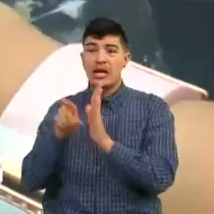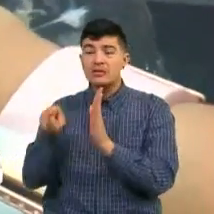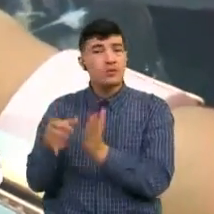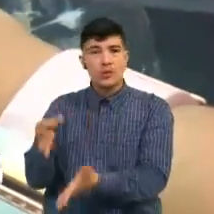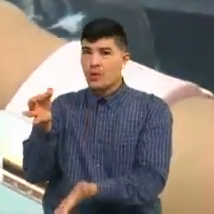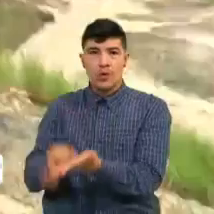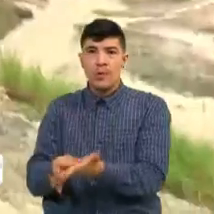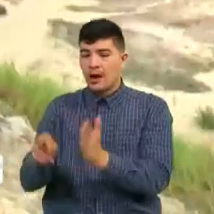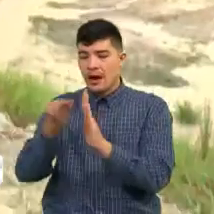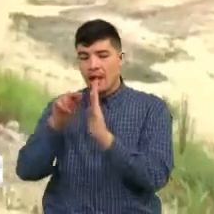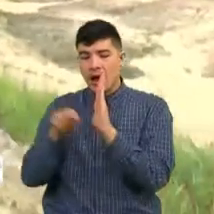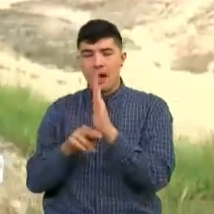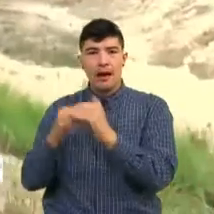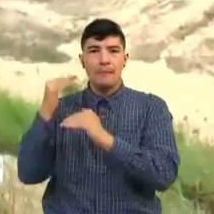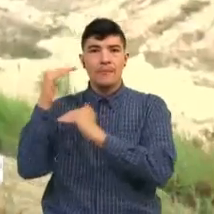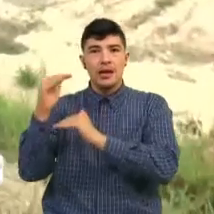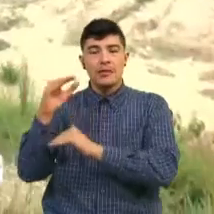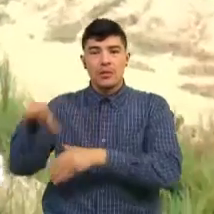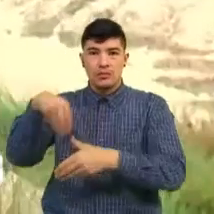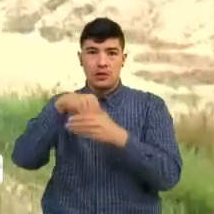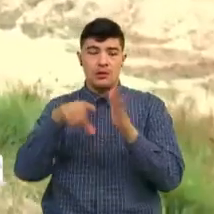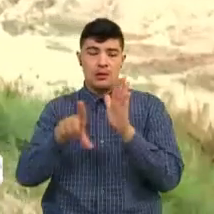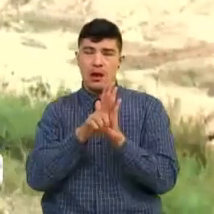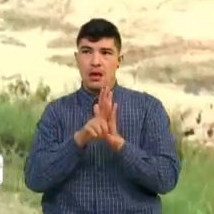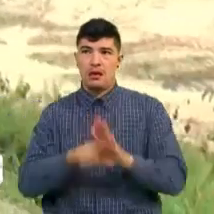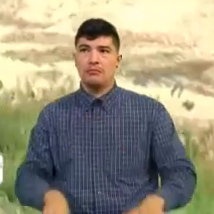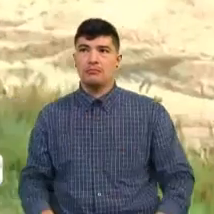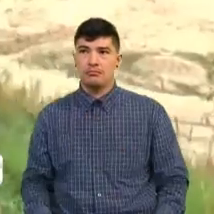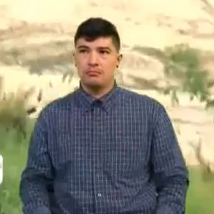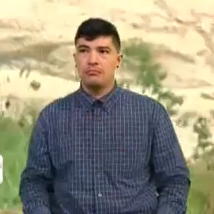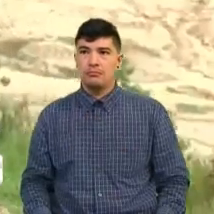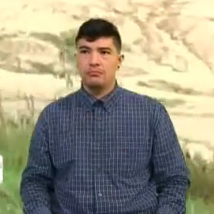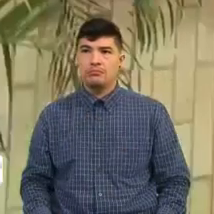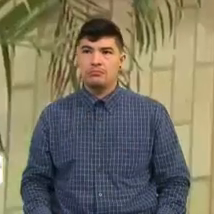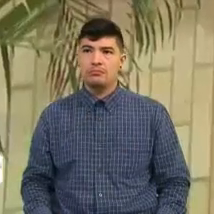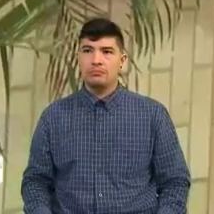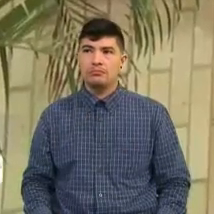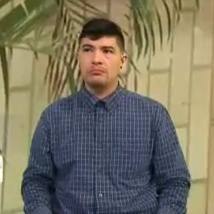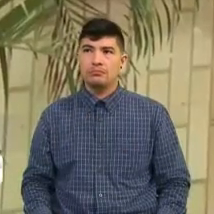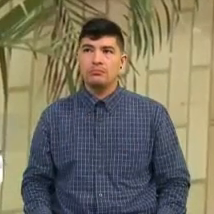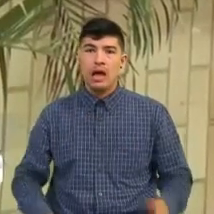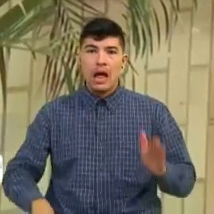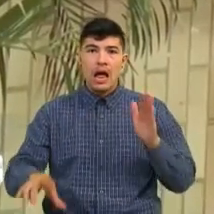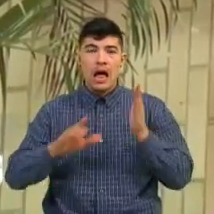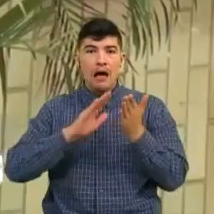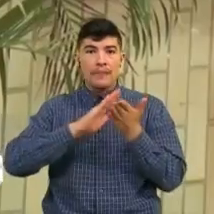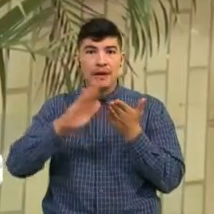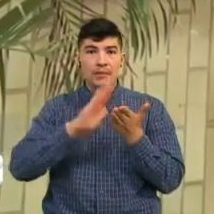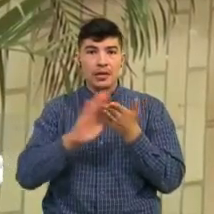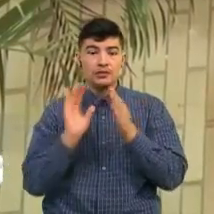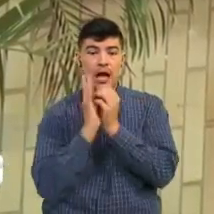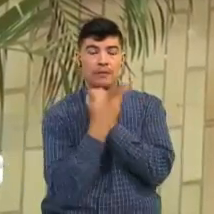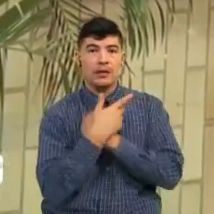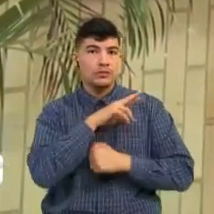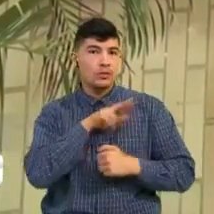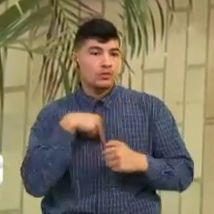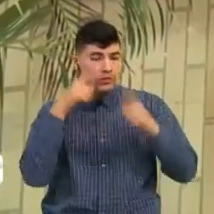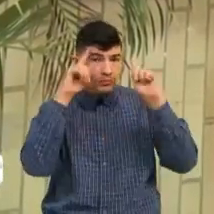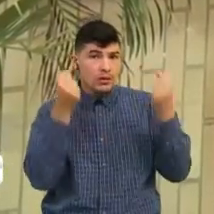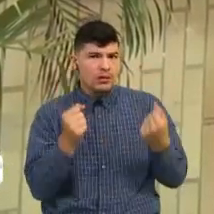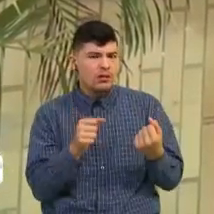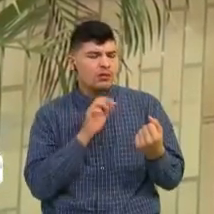los requisitos mínimos establecidos por la ley. Existen unas licencias ambientales, que es la preocupación, y queremos mirar cómo